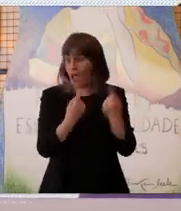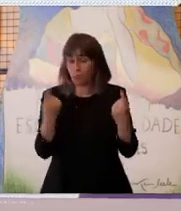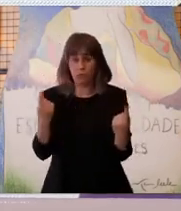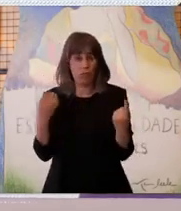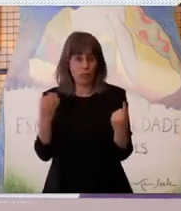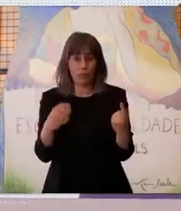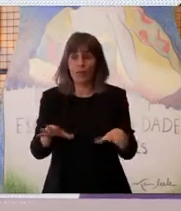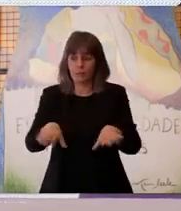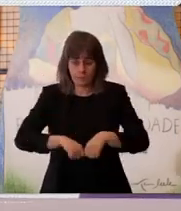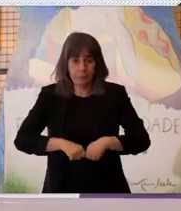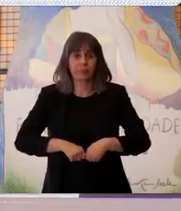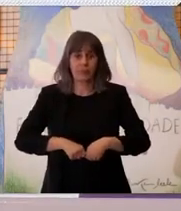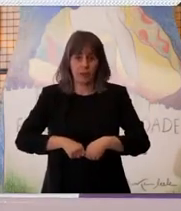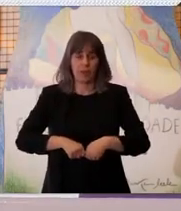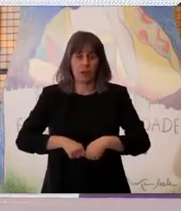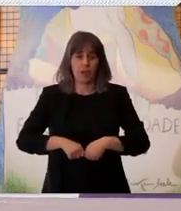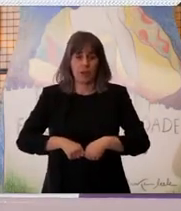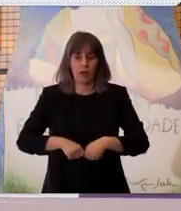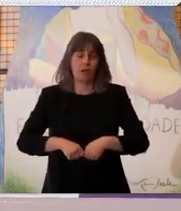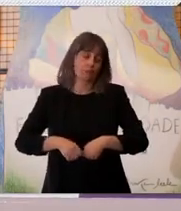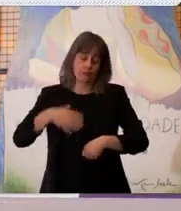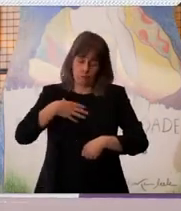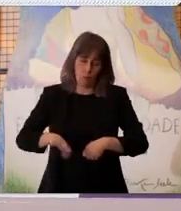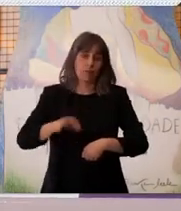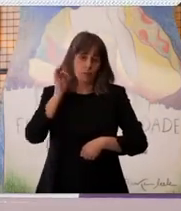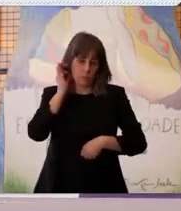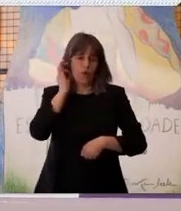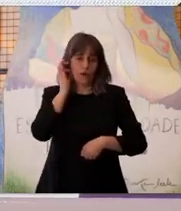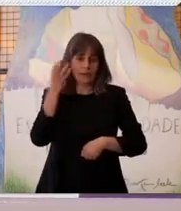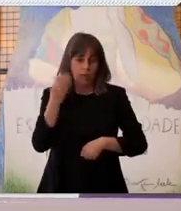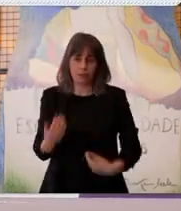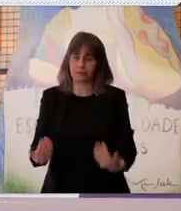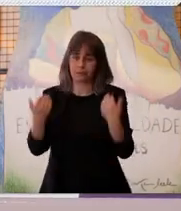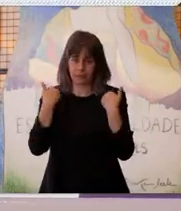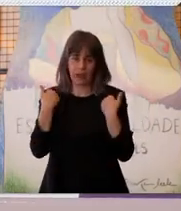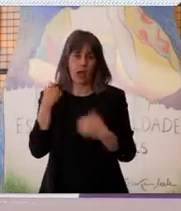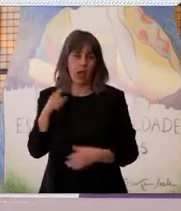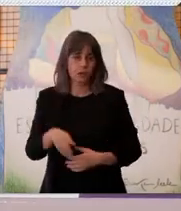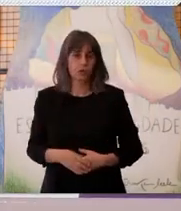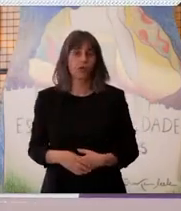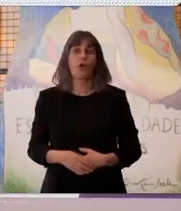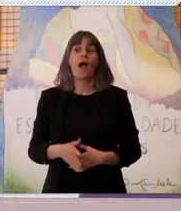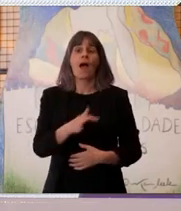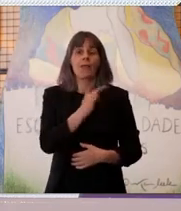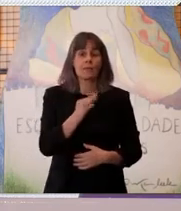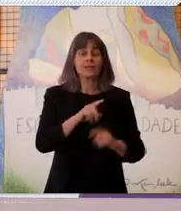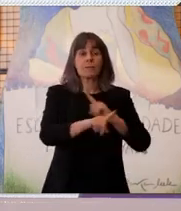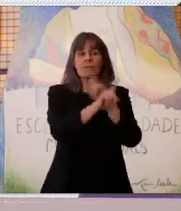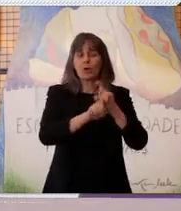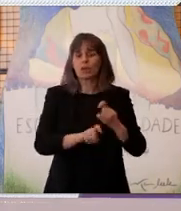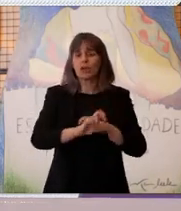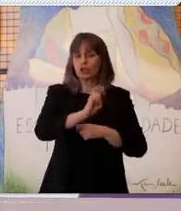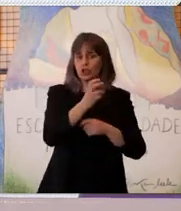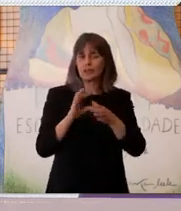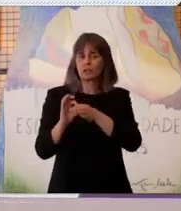ser las mujeres y además también yo creo que han justo con esa revalorización han venido otras preguntas que nos